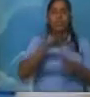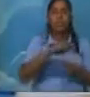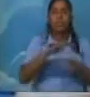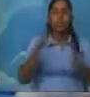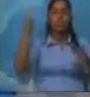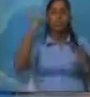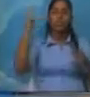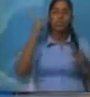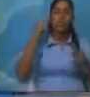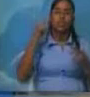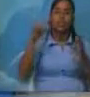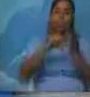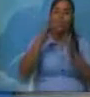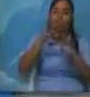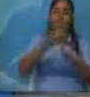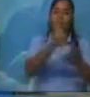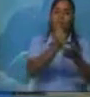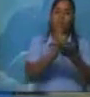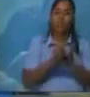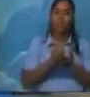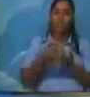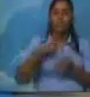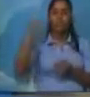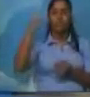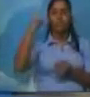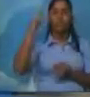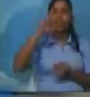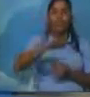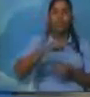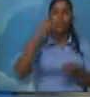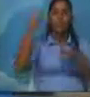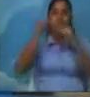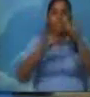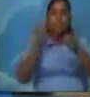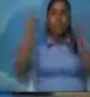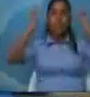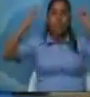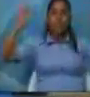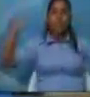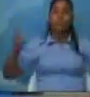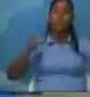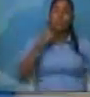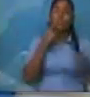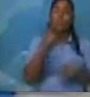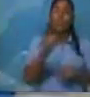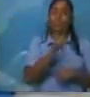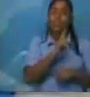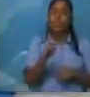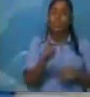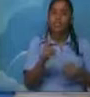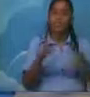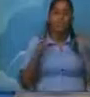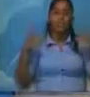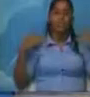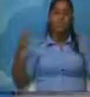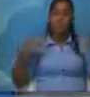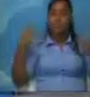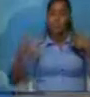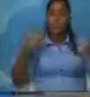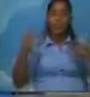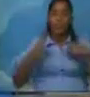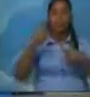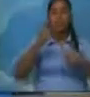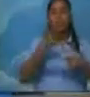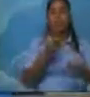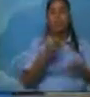Dónde está mi ayuda Yo sé lo que estoy haciendo Moisés Dígale que no se desesperen que